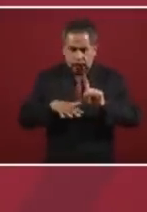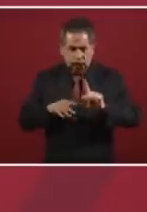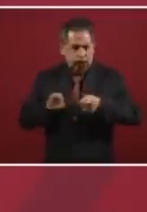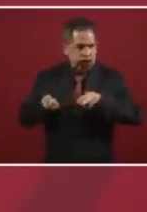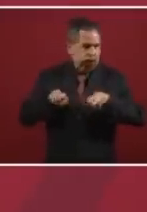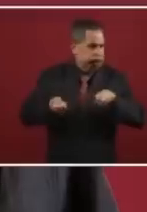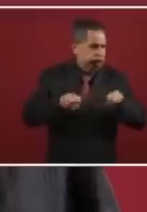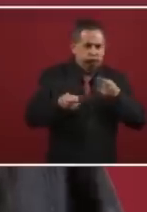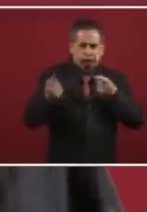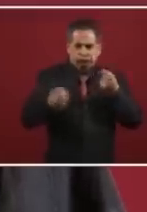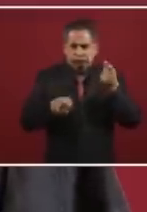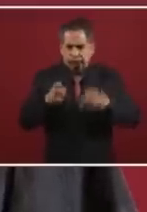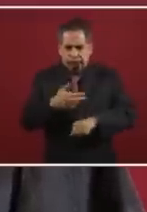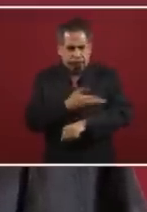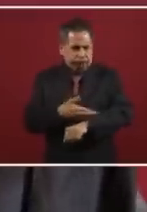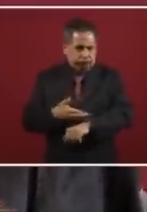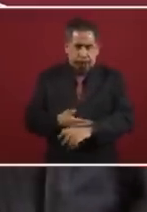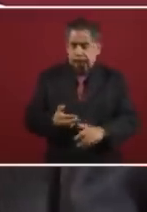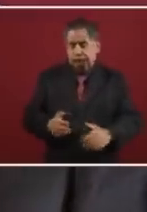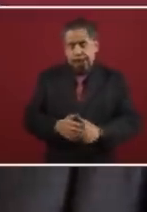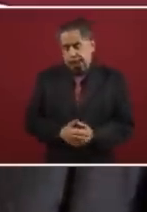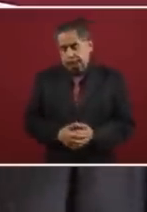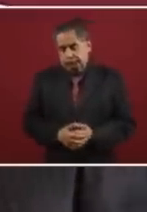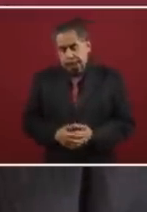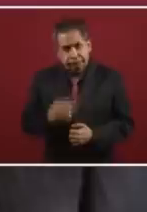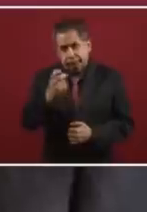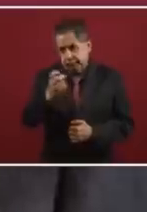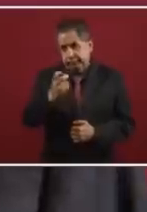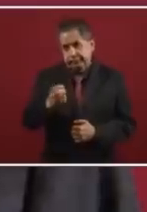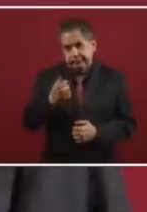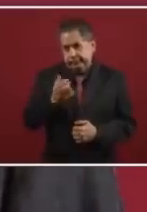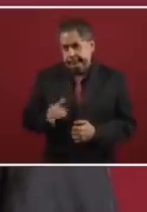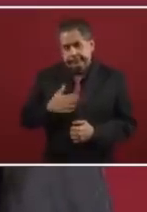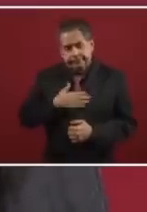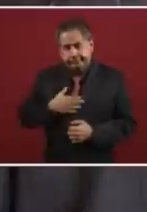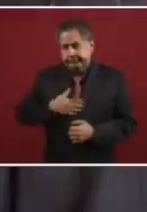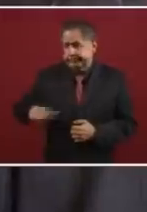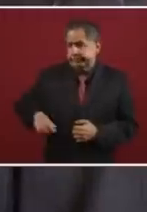así funciona en nuestro gobierno